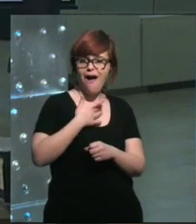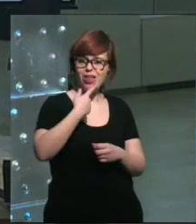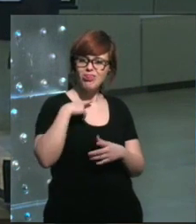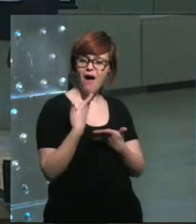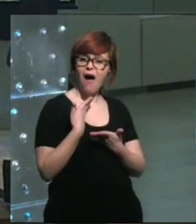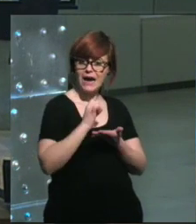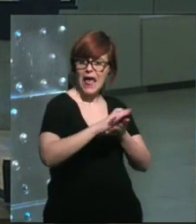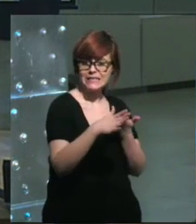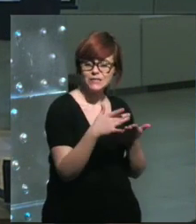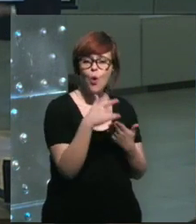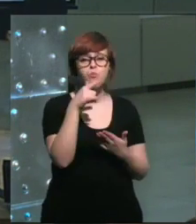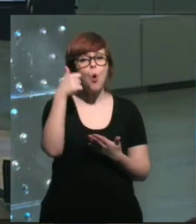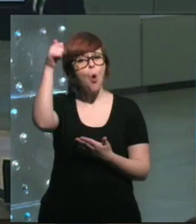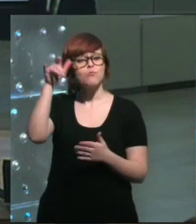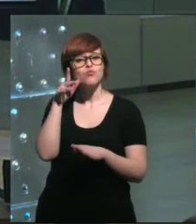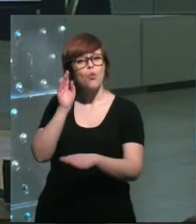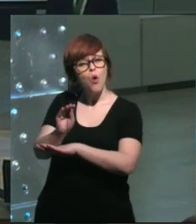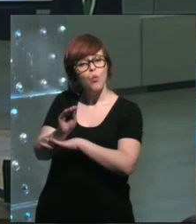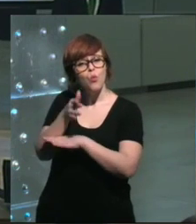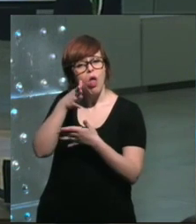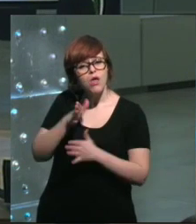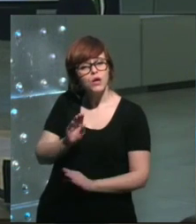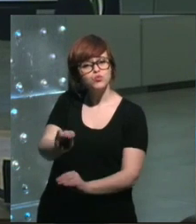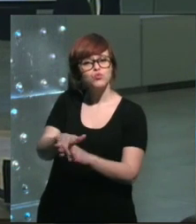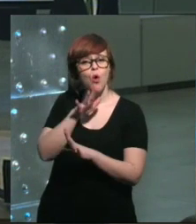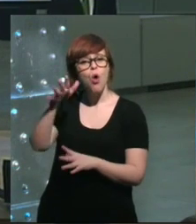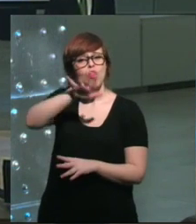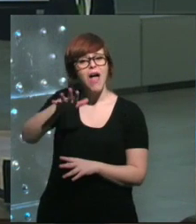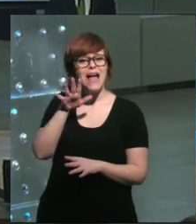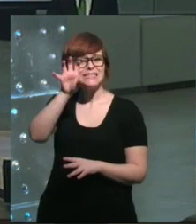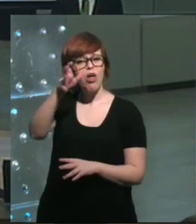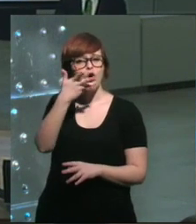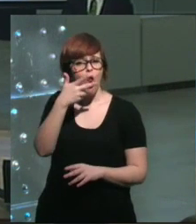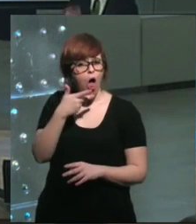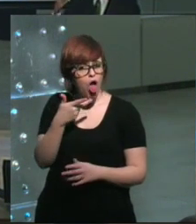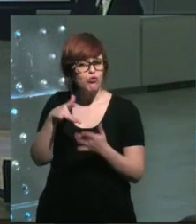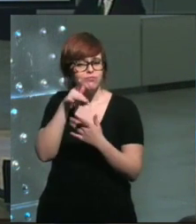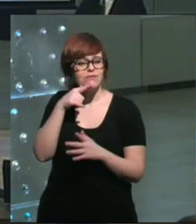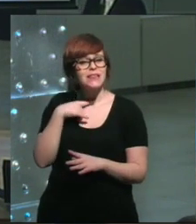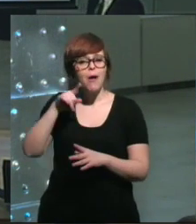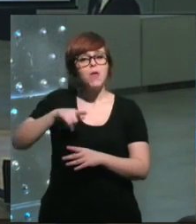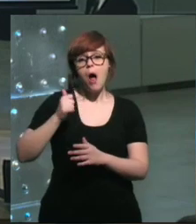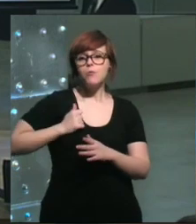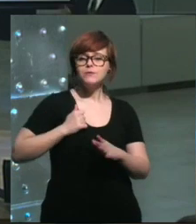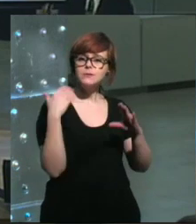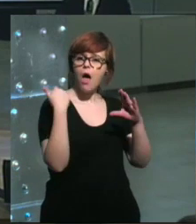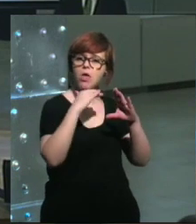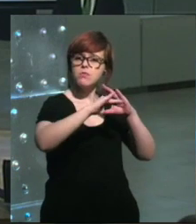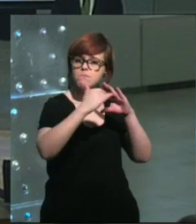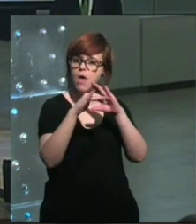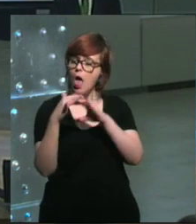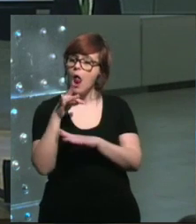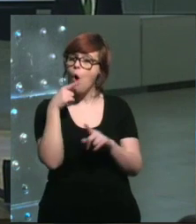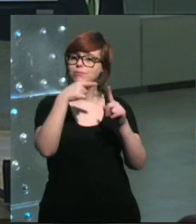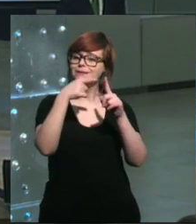O esto podría ser un señor que está cuidando a su hija en Colorado y está al mismo tiempo mandando emails para apoyar a su